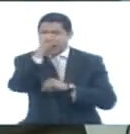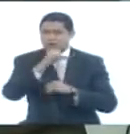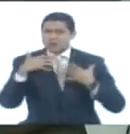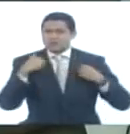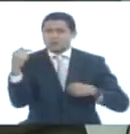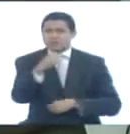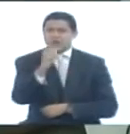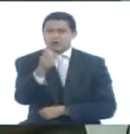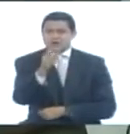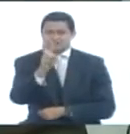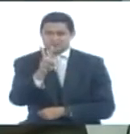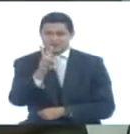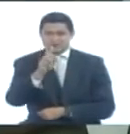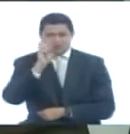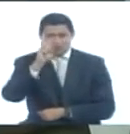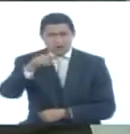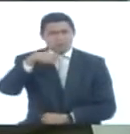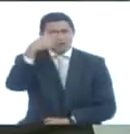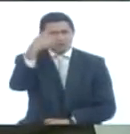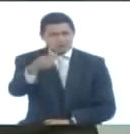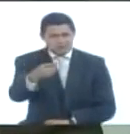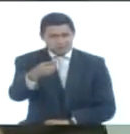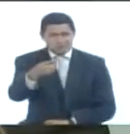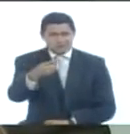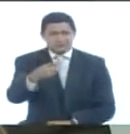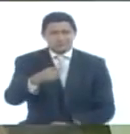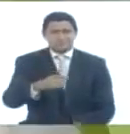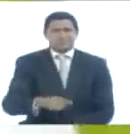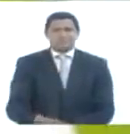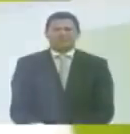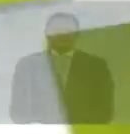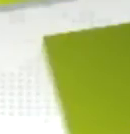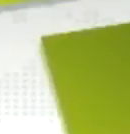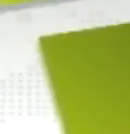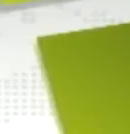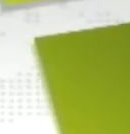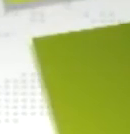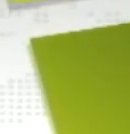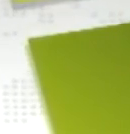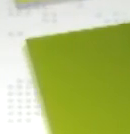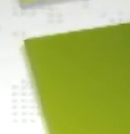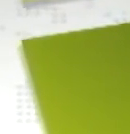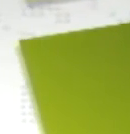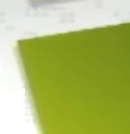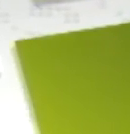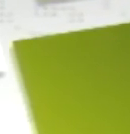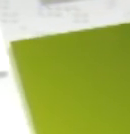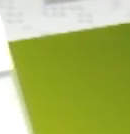@salud_gb. Será hasta una próxima oportunidad.